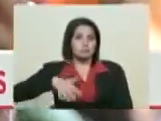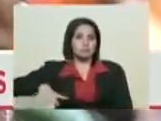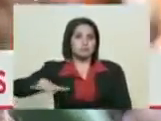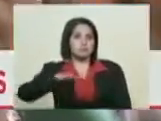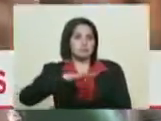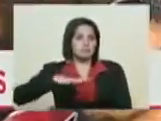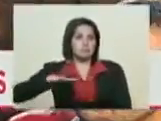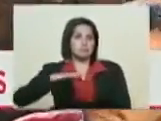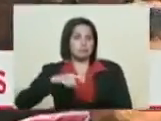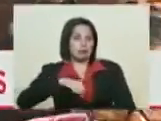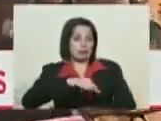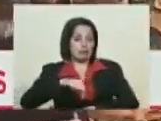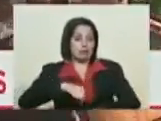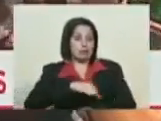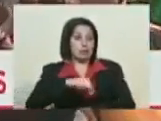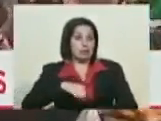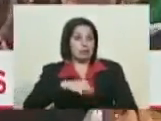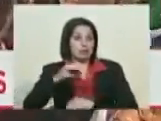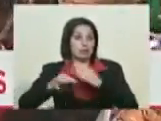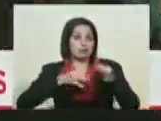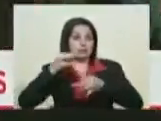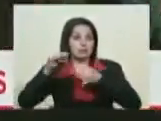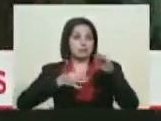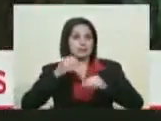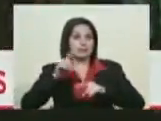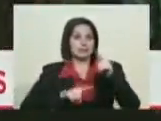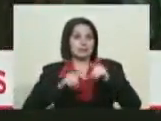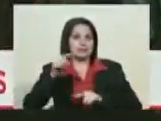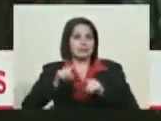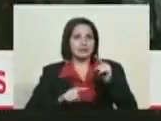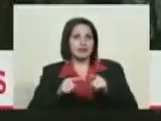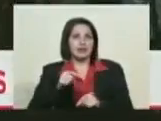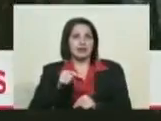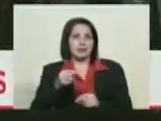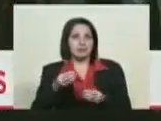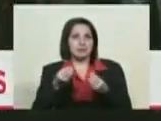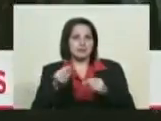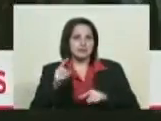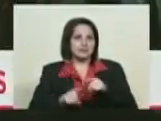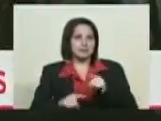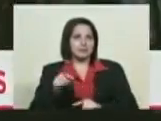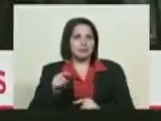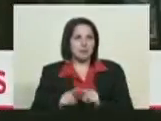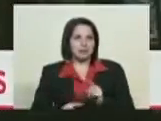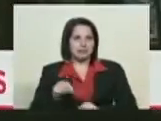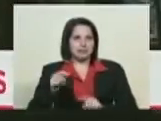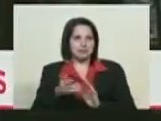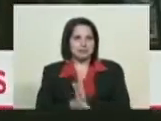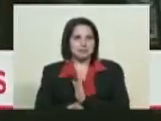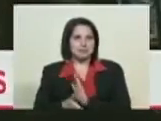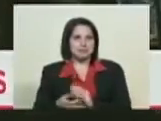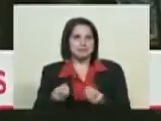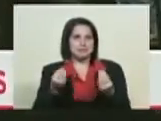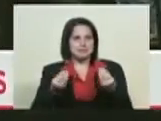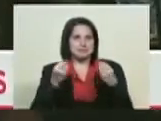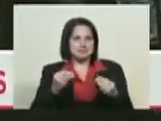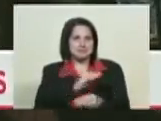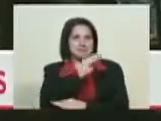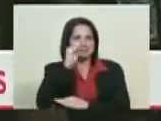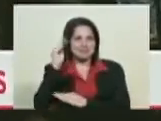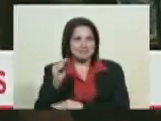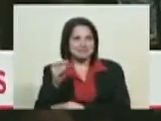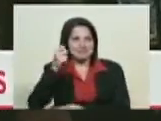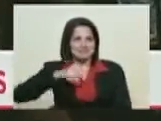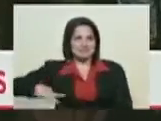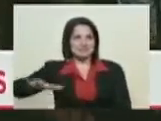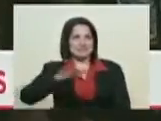Y lo que tengo preparado para el arranque del mes de enero, compadre, le roncan los motores para proteger a este